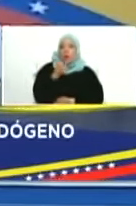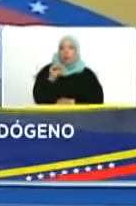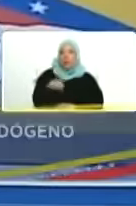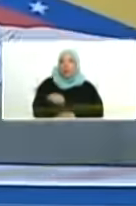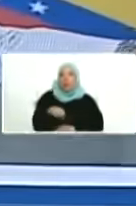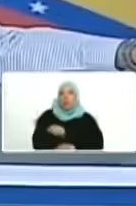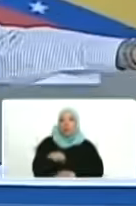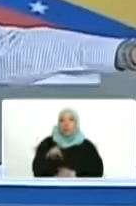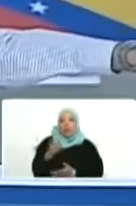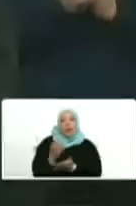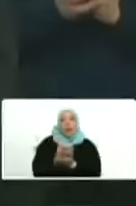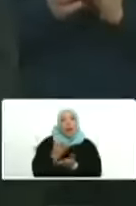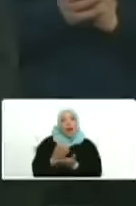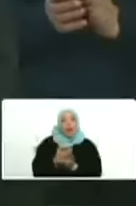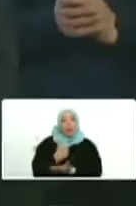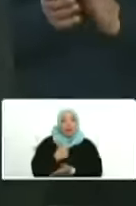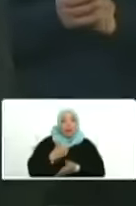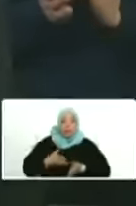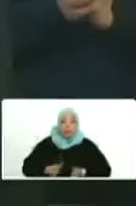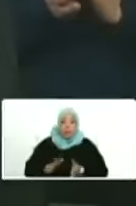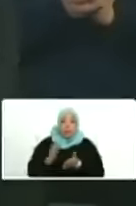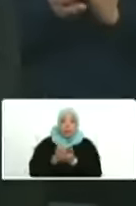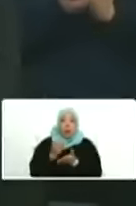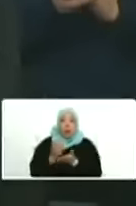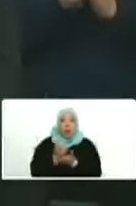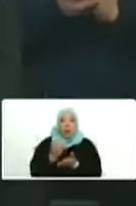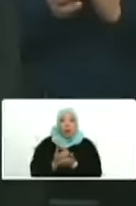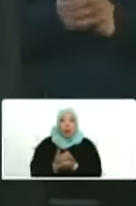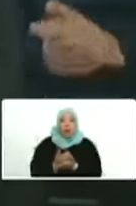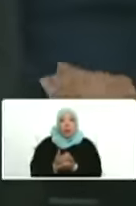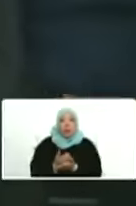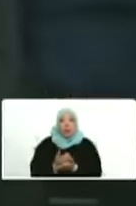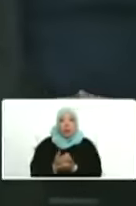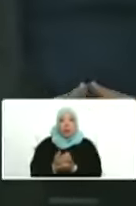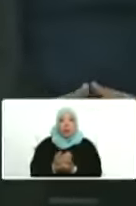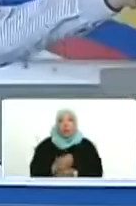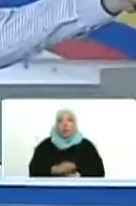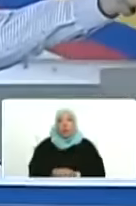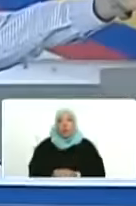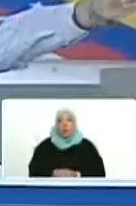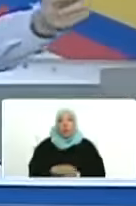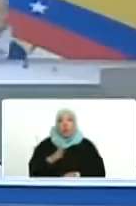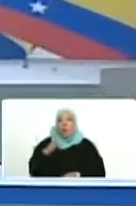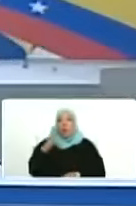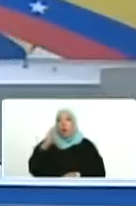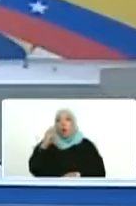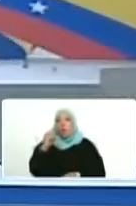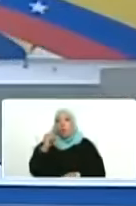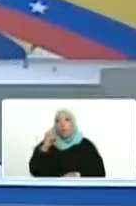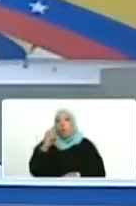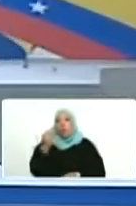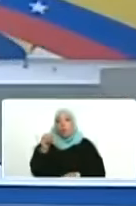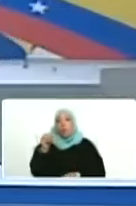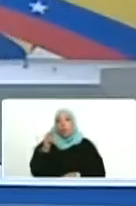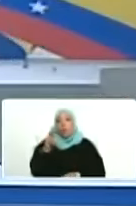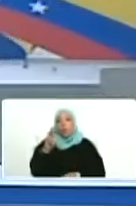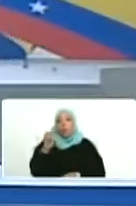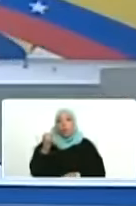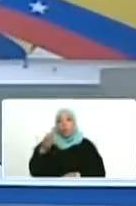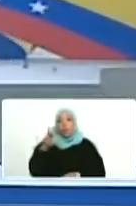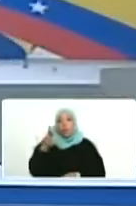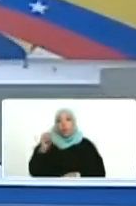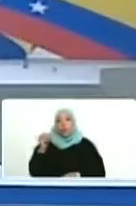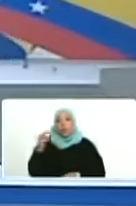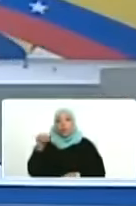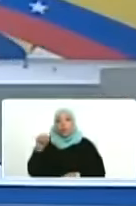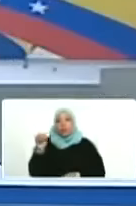Y es de Katia, Silvia, de acá. De Boquerón. De Boquerón. Mi saludo a los vecinos de Boquerón,